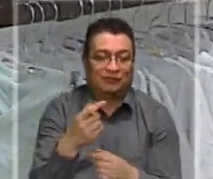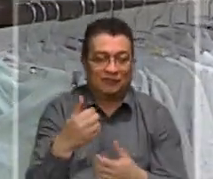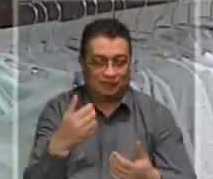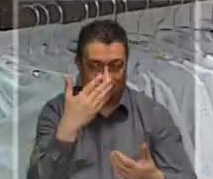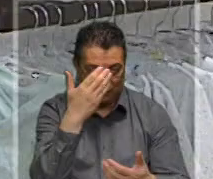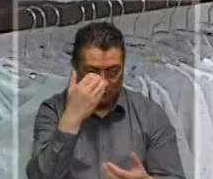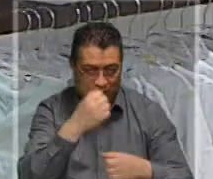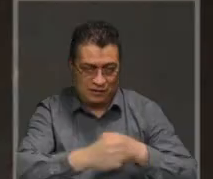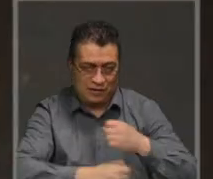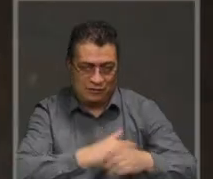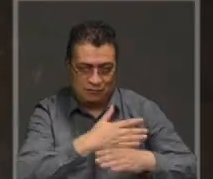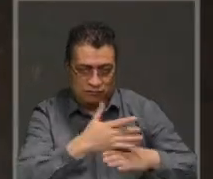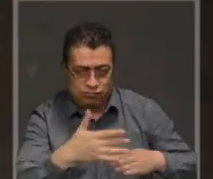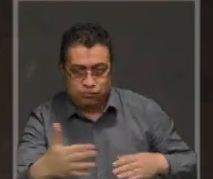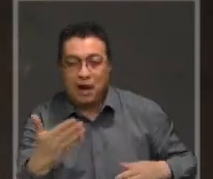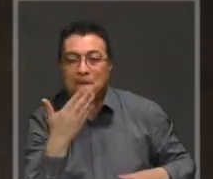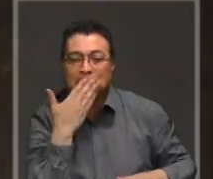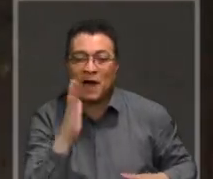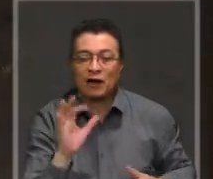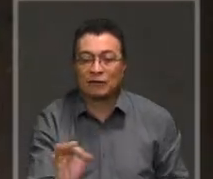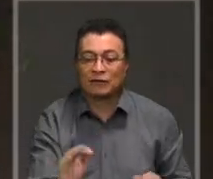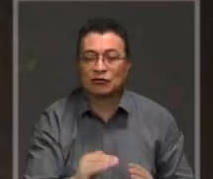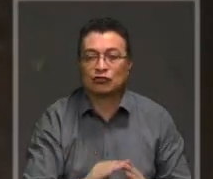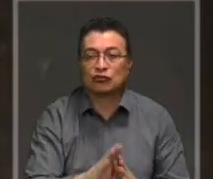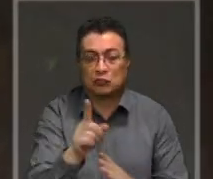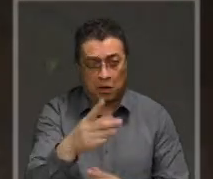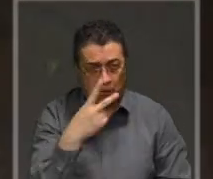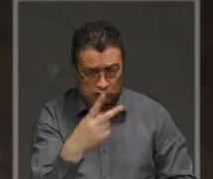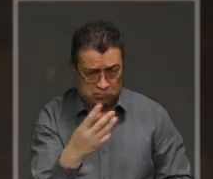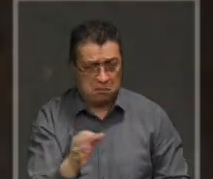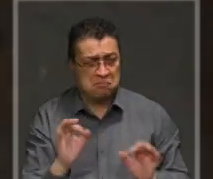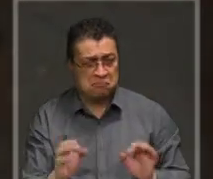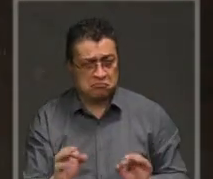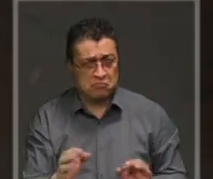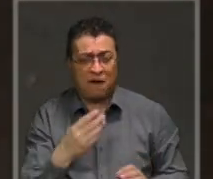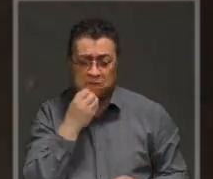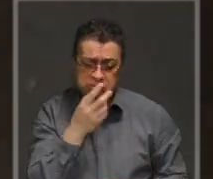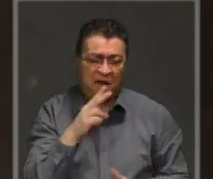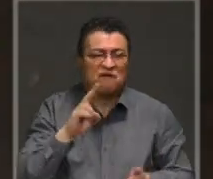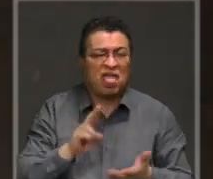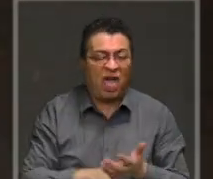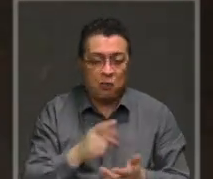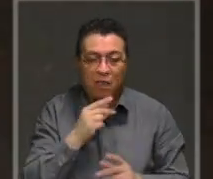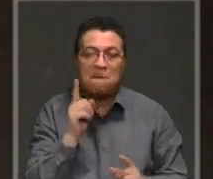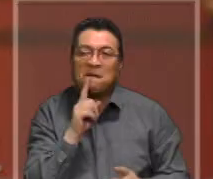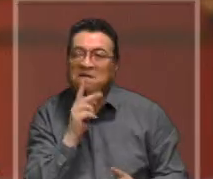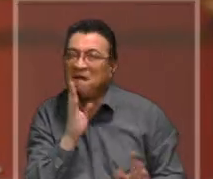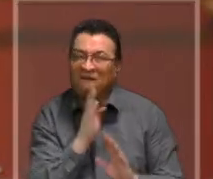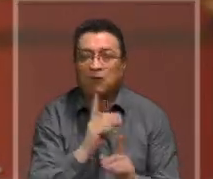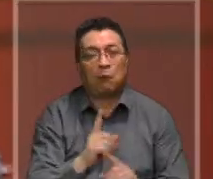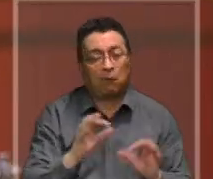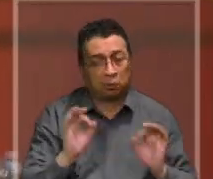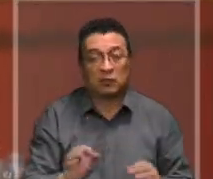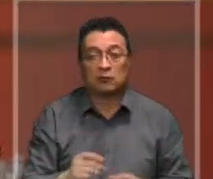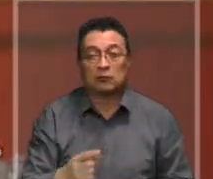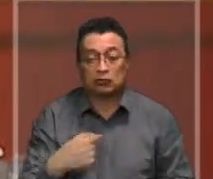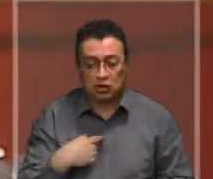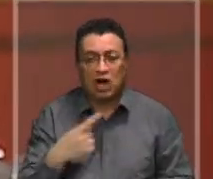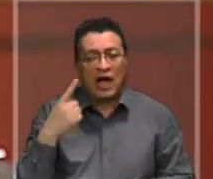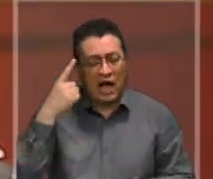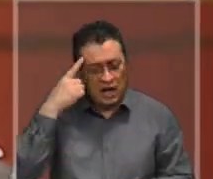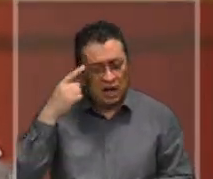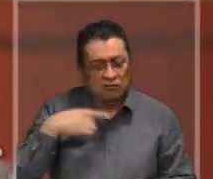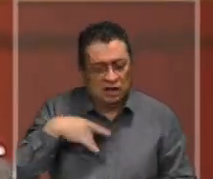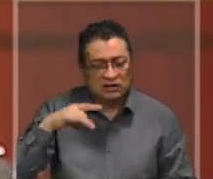siga creciendo. Me gusta porque creo que es un hombre sincero, lo encuentro así como real, como verdadero. Yo sé que tengo muchas cosas